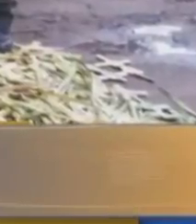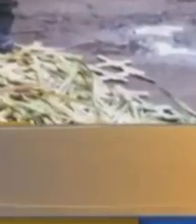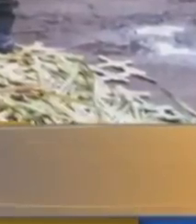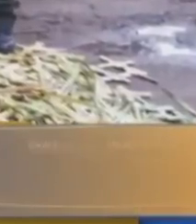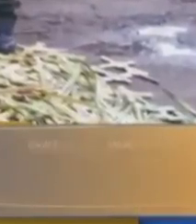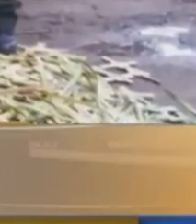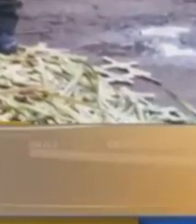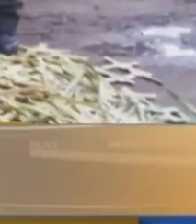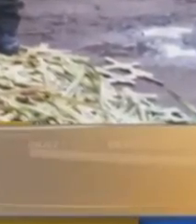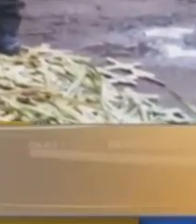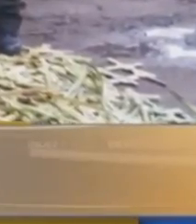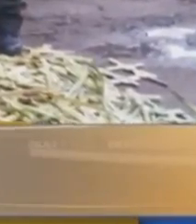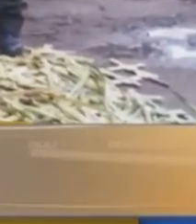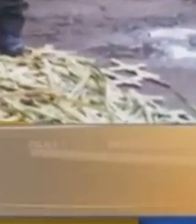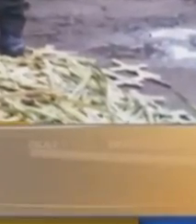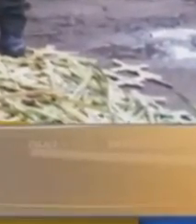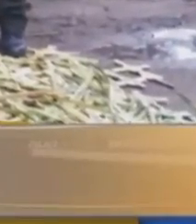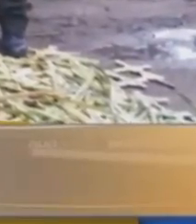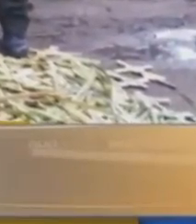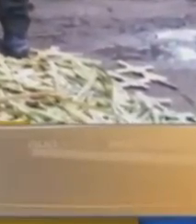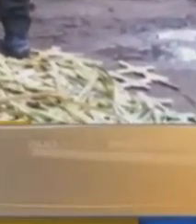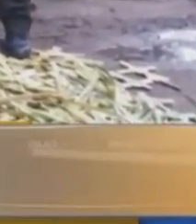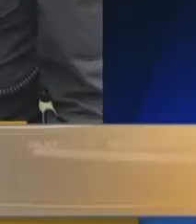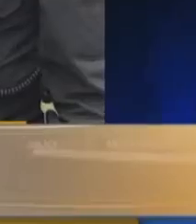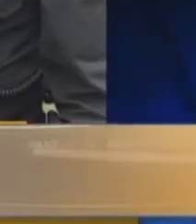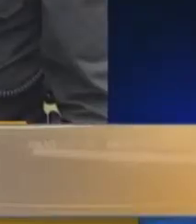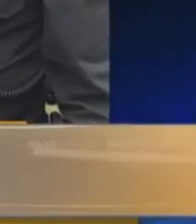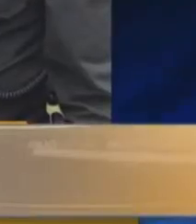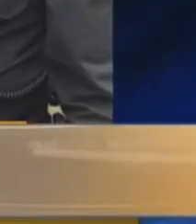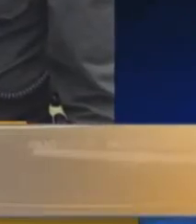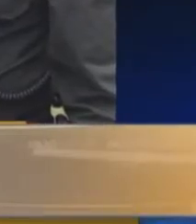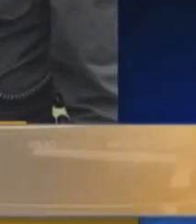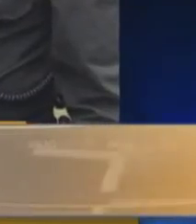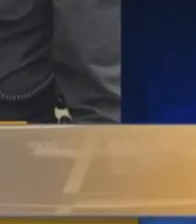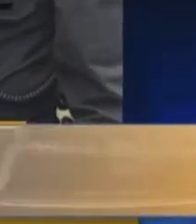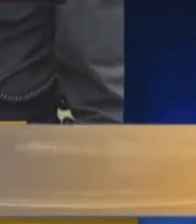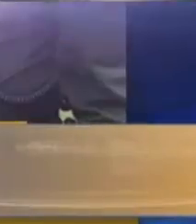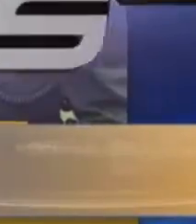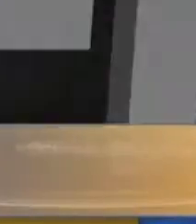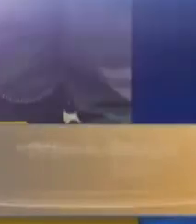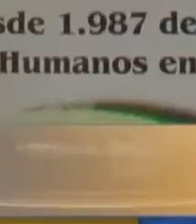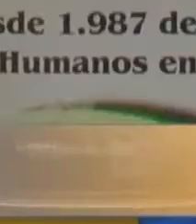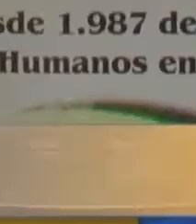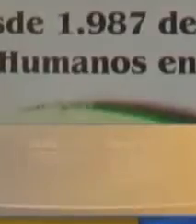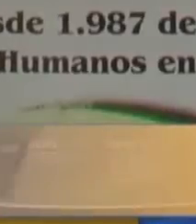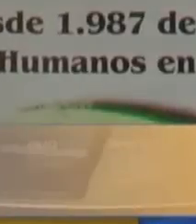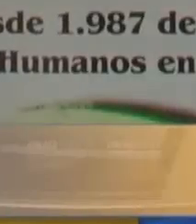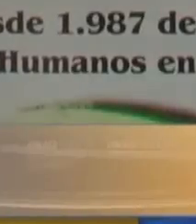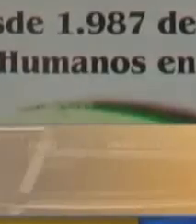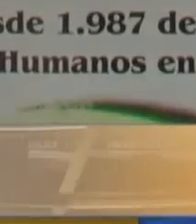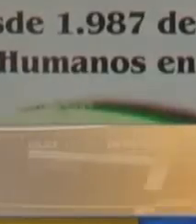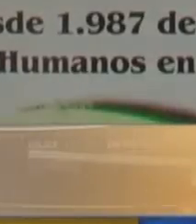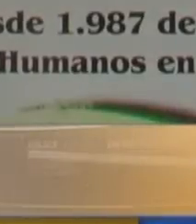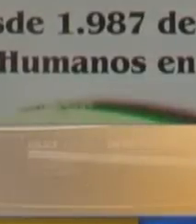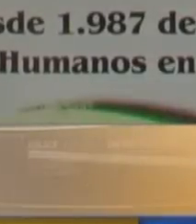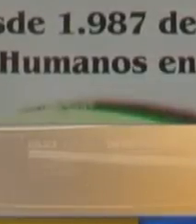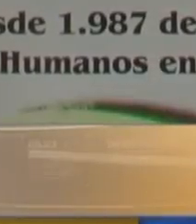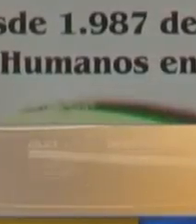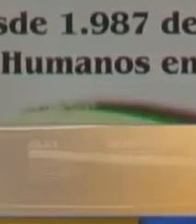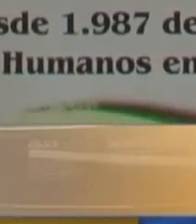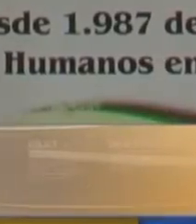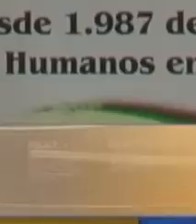de palma fueron incautados por la Policía del Medio Ambiente durante la celebración del Domingo de Ramos. Atención que en las últimas horas se conoció